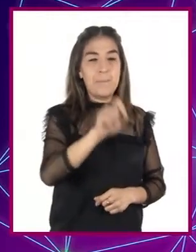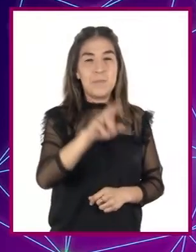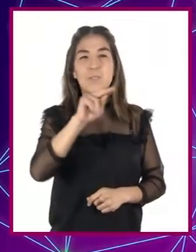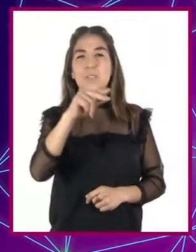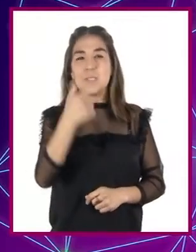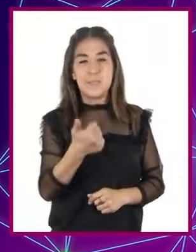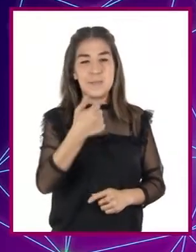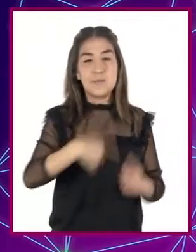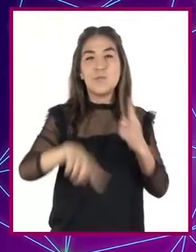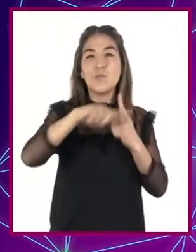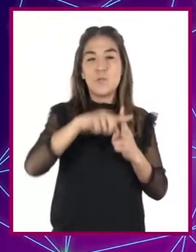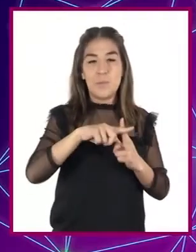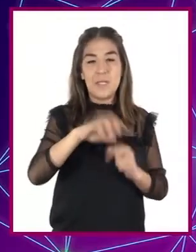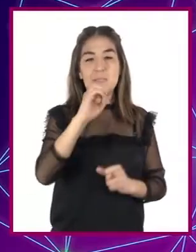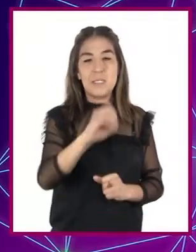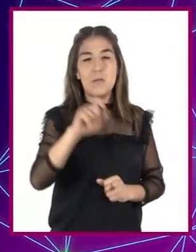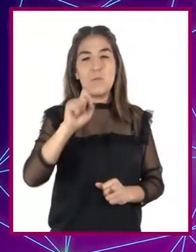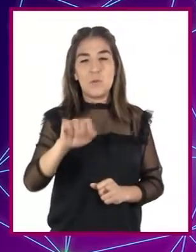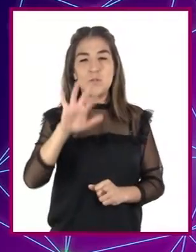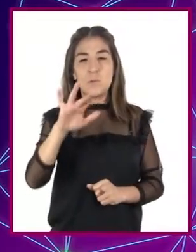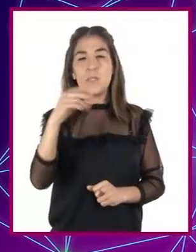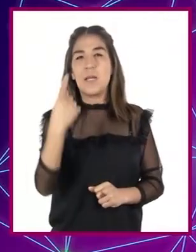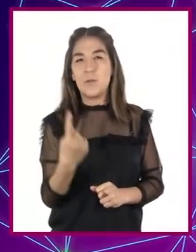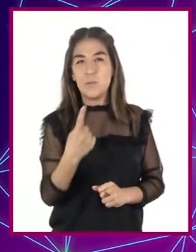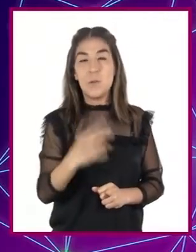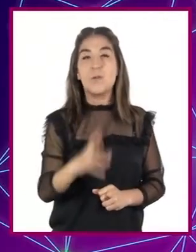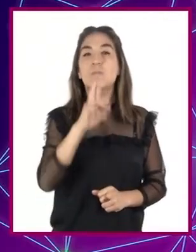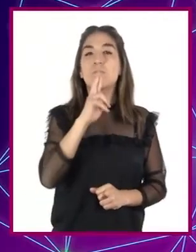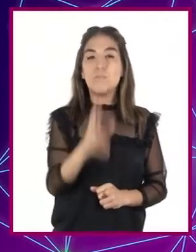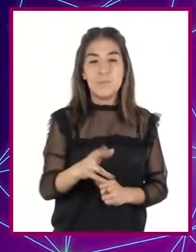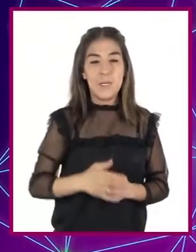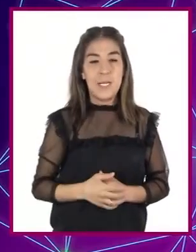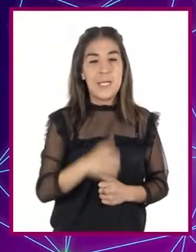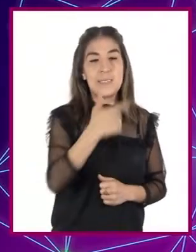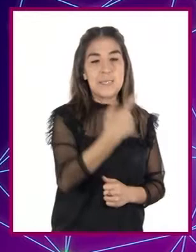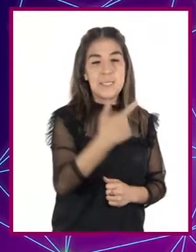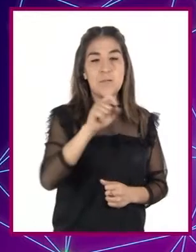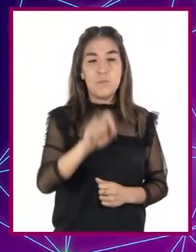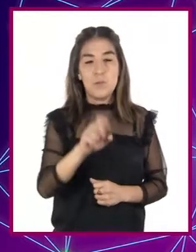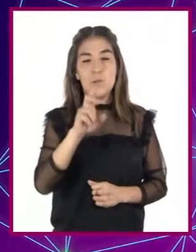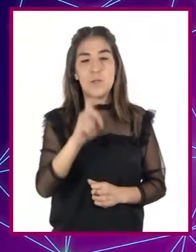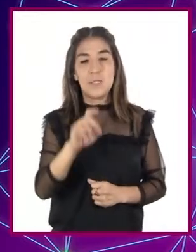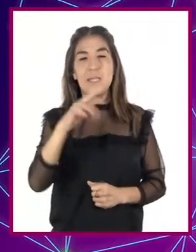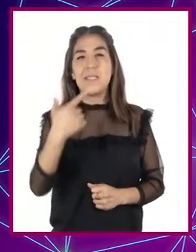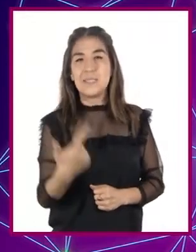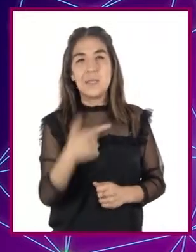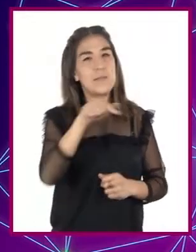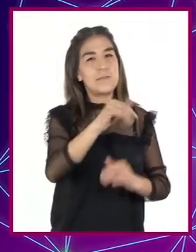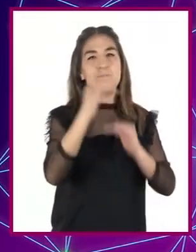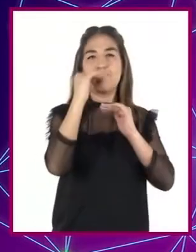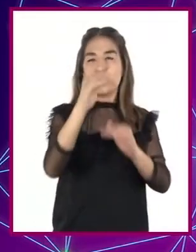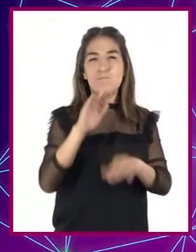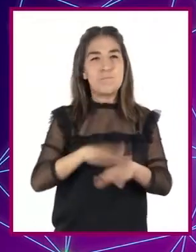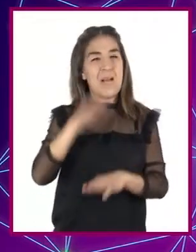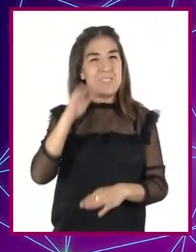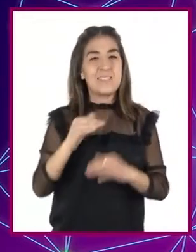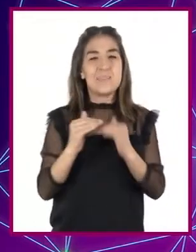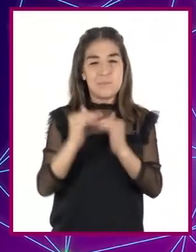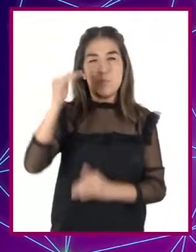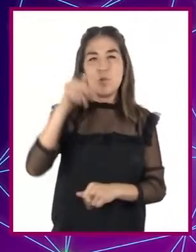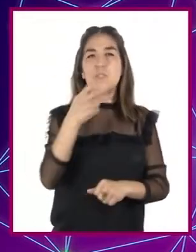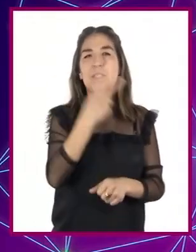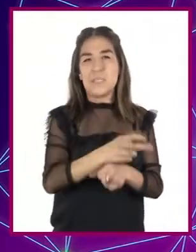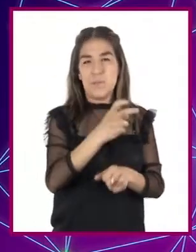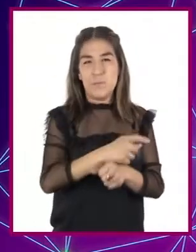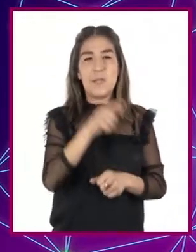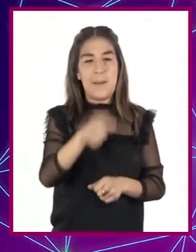6.86 se le suma 0.51, obteniendo 7.37 como límite superior del segundo intervalo,